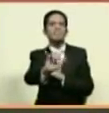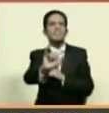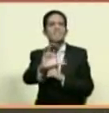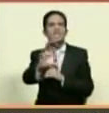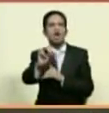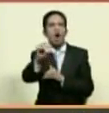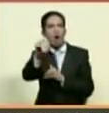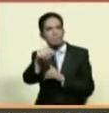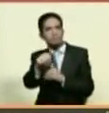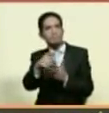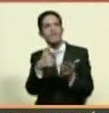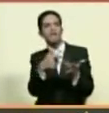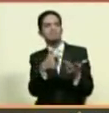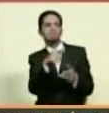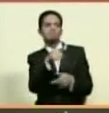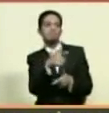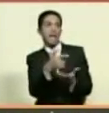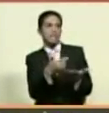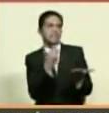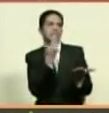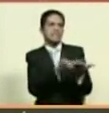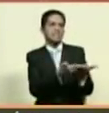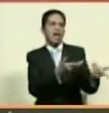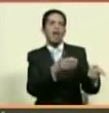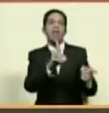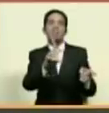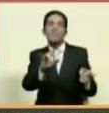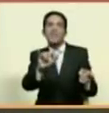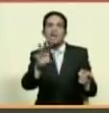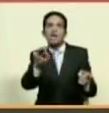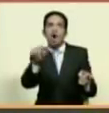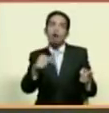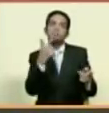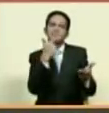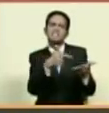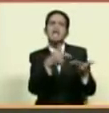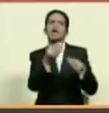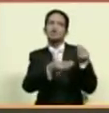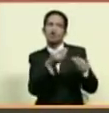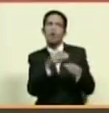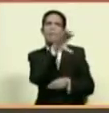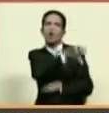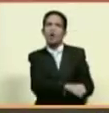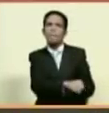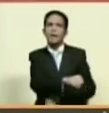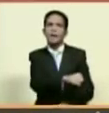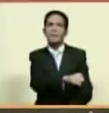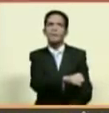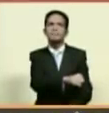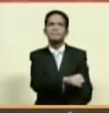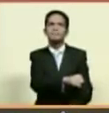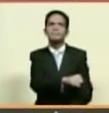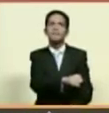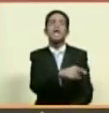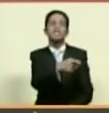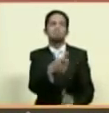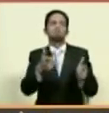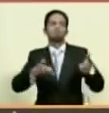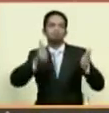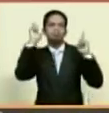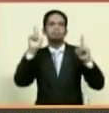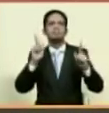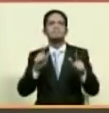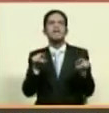oferta, ahí el DICOM le indica cómo hacerlo y podrá participar en